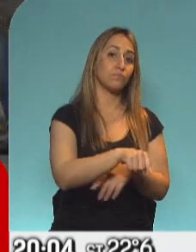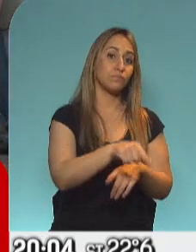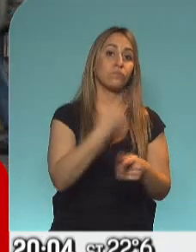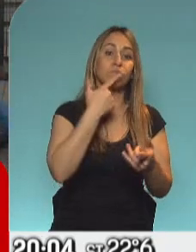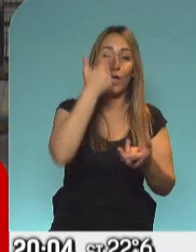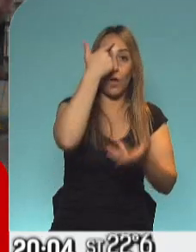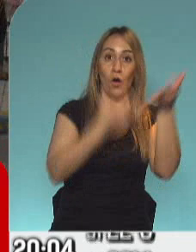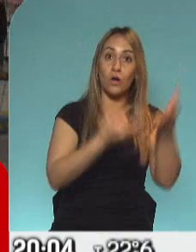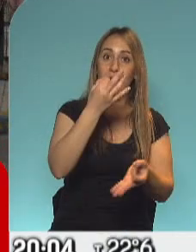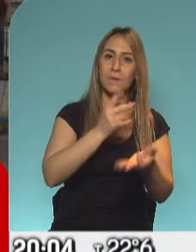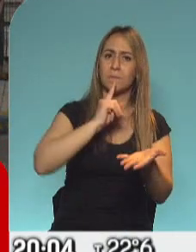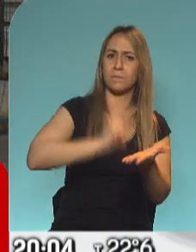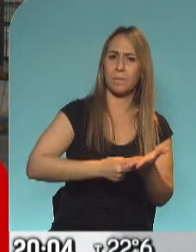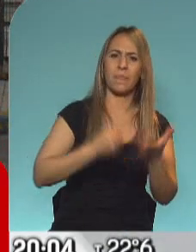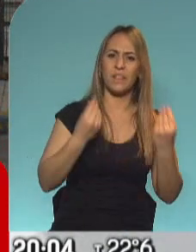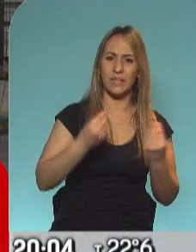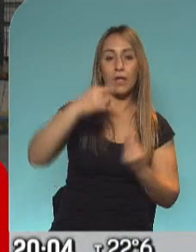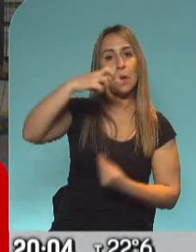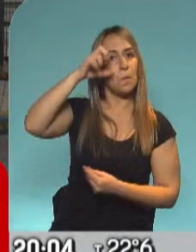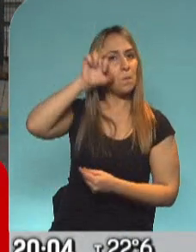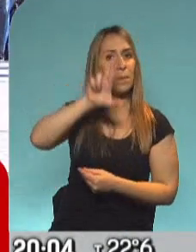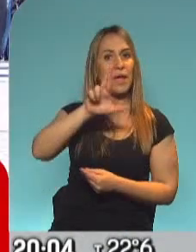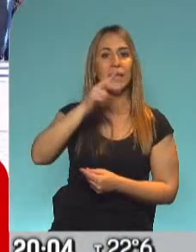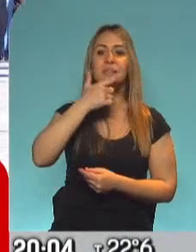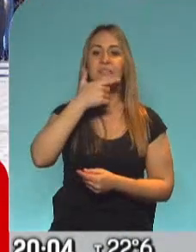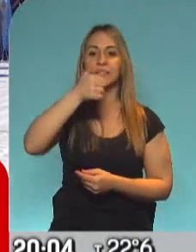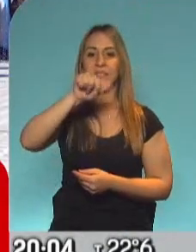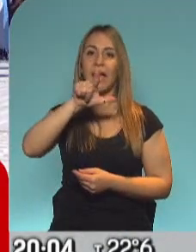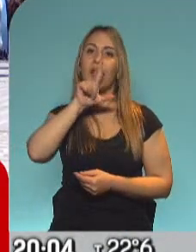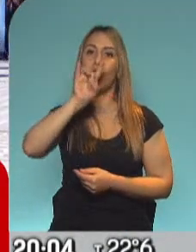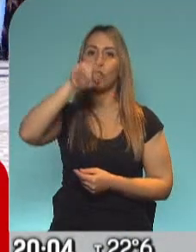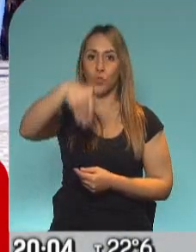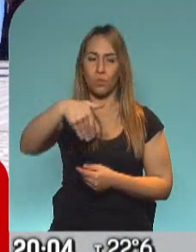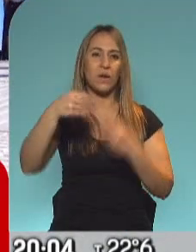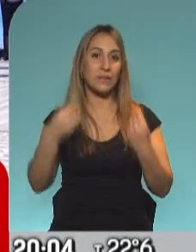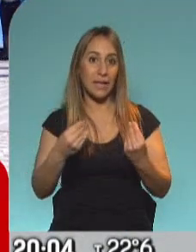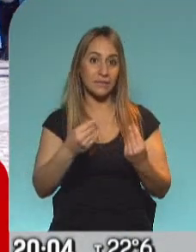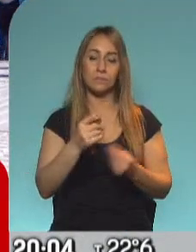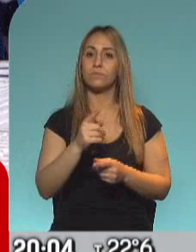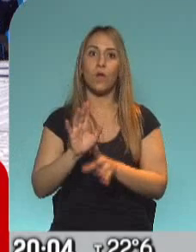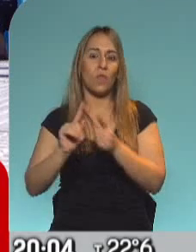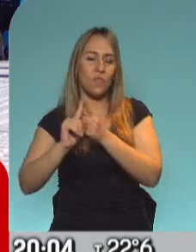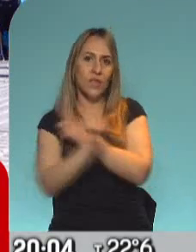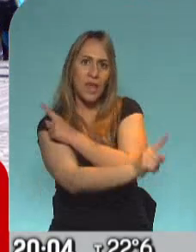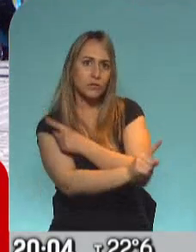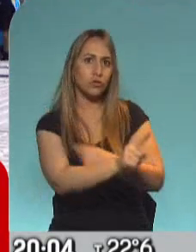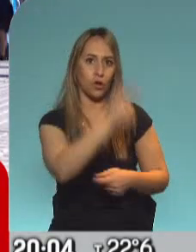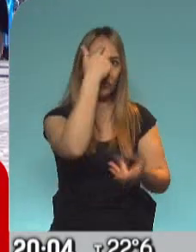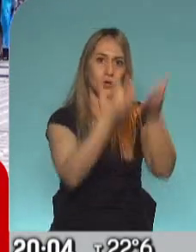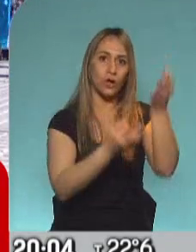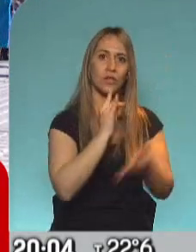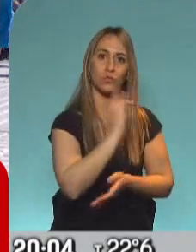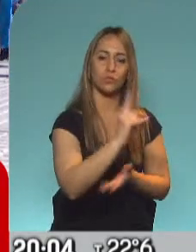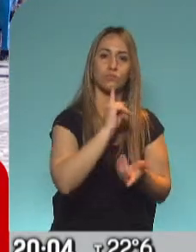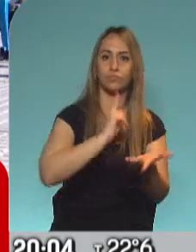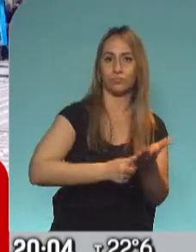decide? Bien vos decís, per saltum, saltar instancia que la Corte Suprema defina. ¿Y qué es lo que decide hoy la Corte? Lo que decide